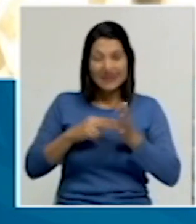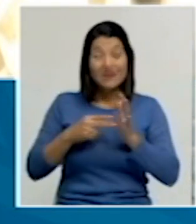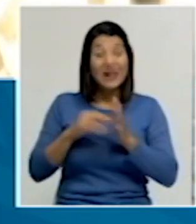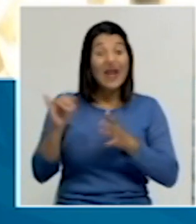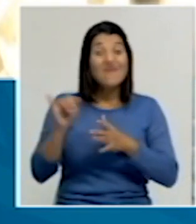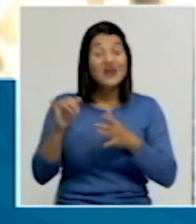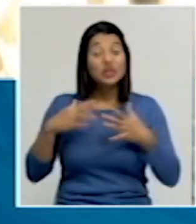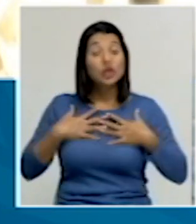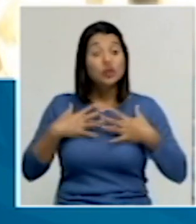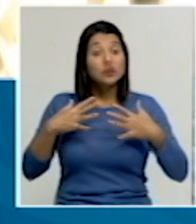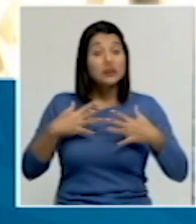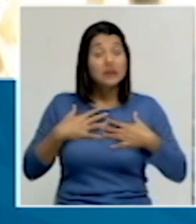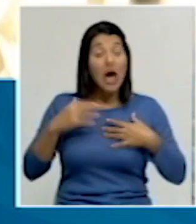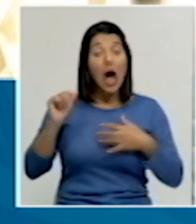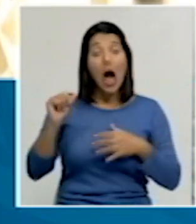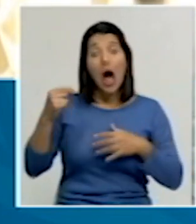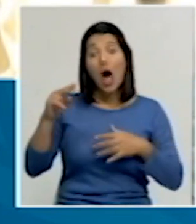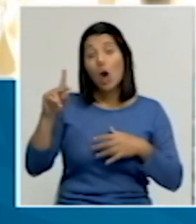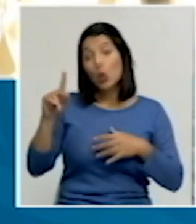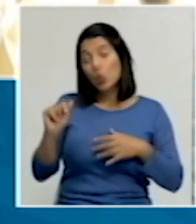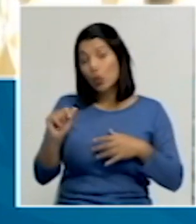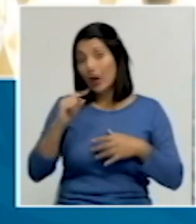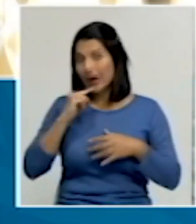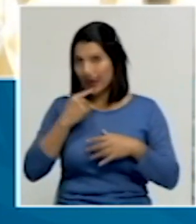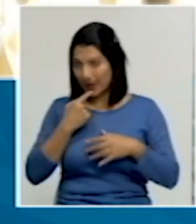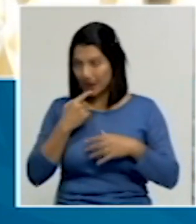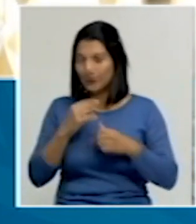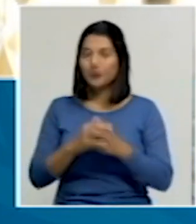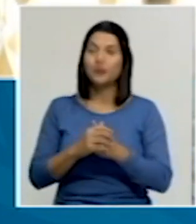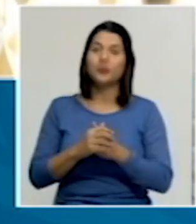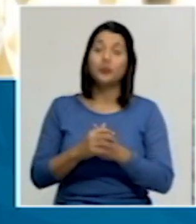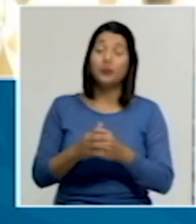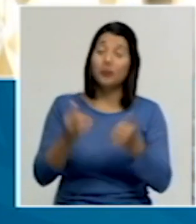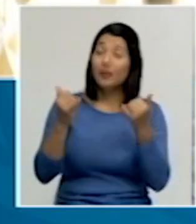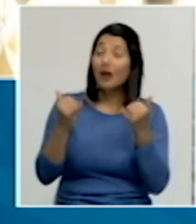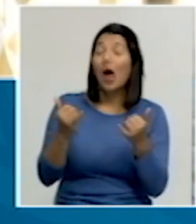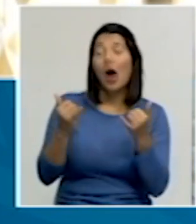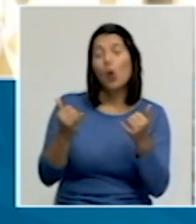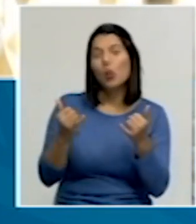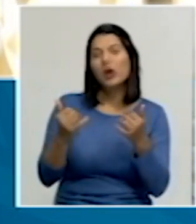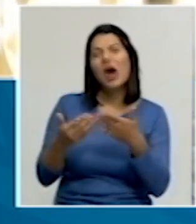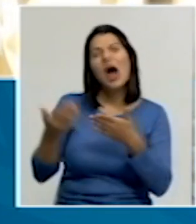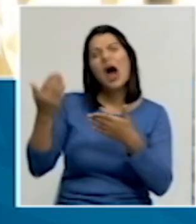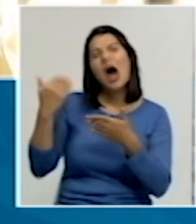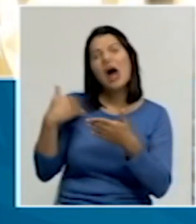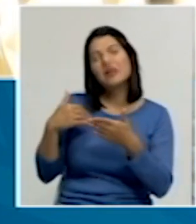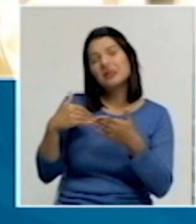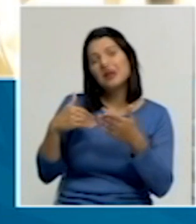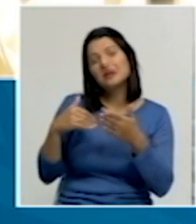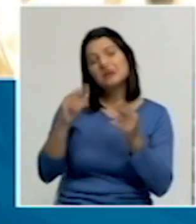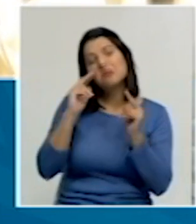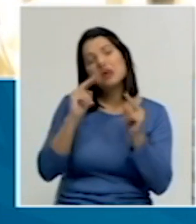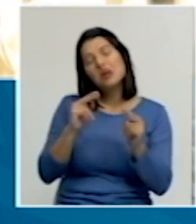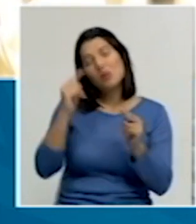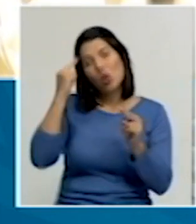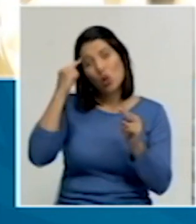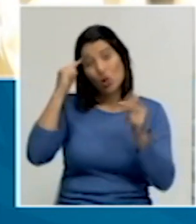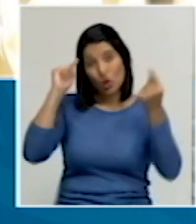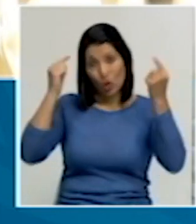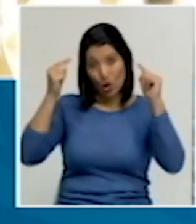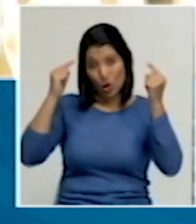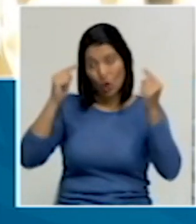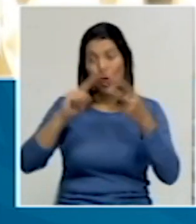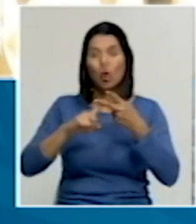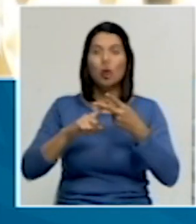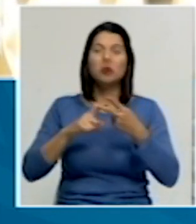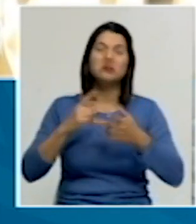grave. En el caso más leve, lo que usualmente se observaba era dolor de cabeza,